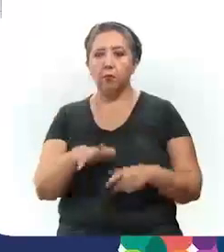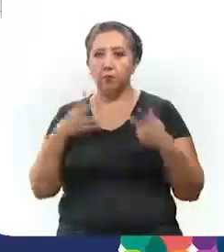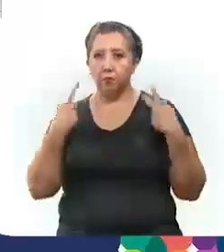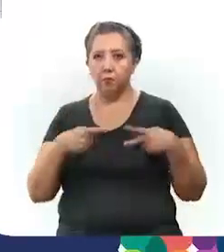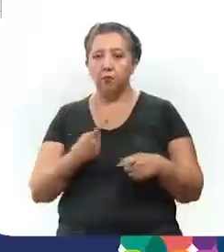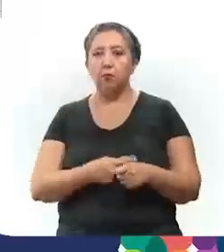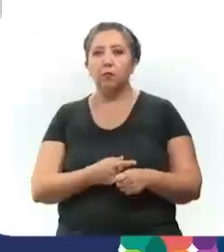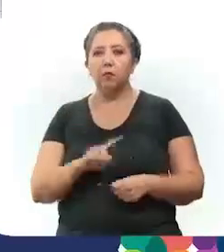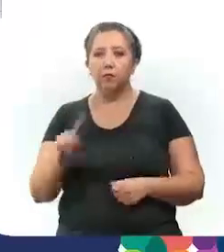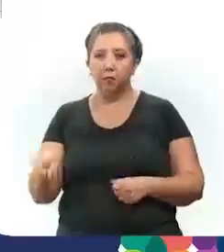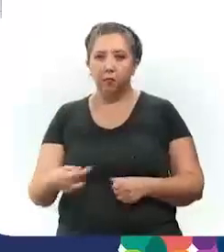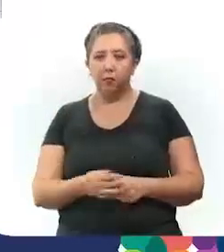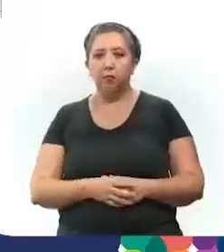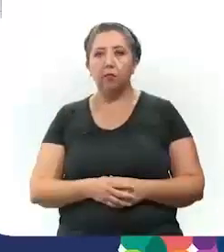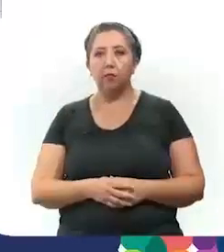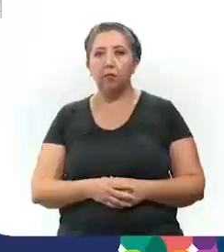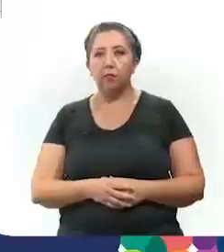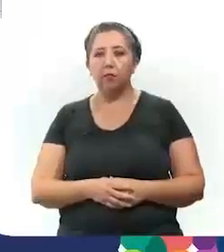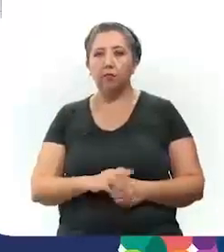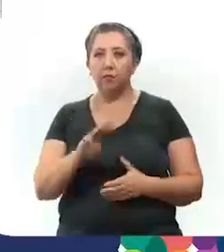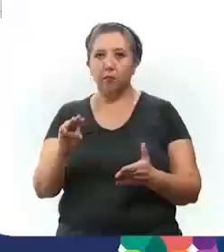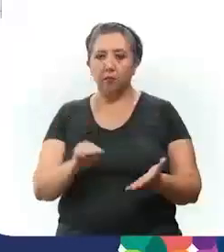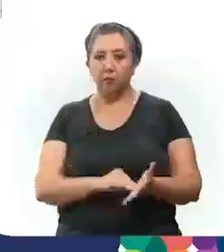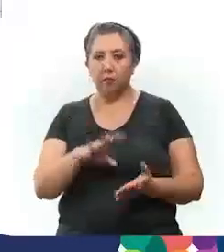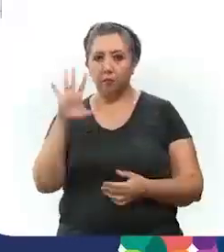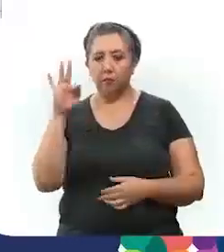personas contagiadas son Mérida,